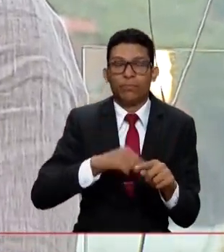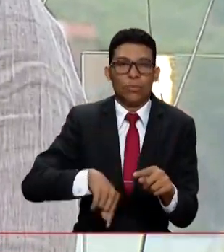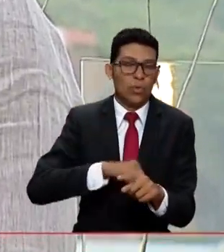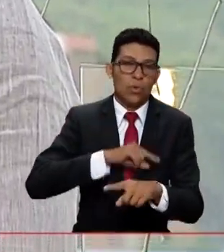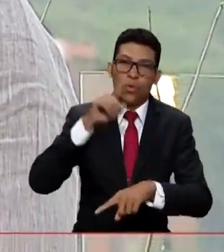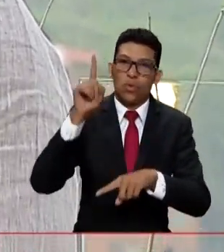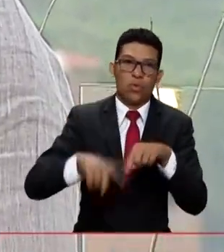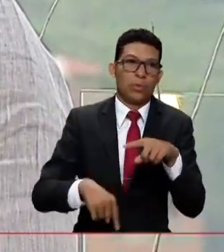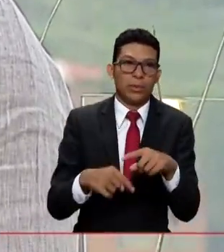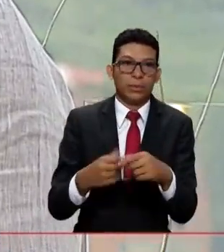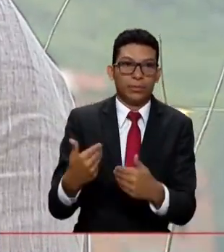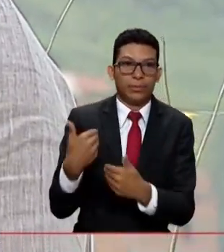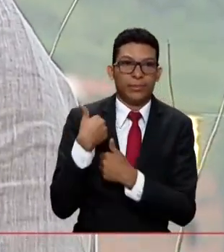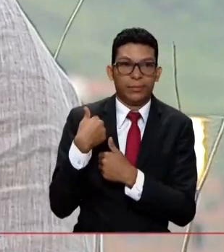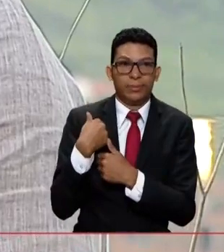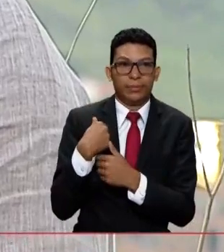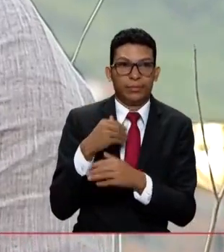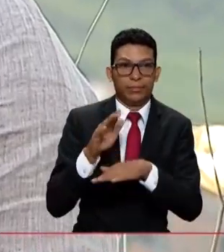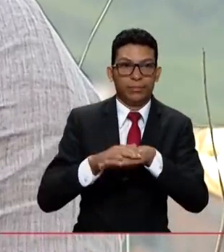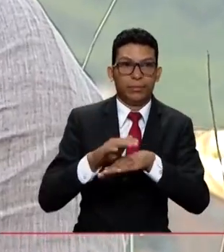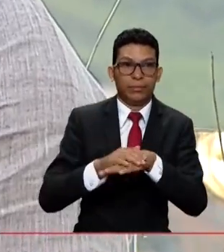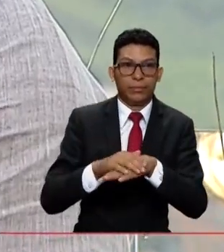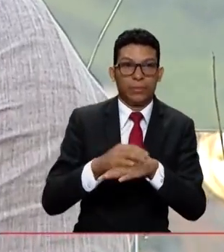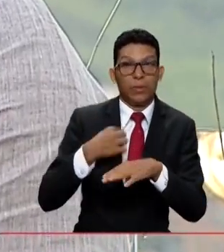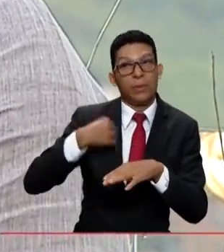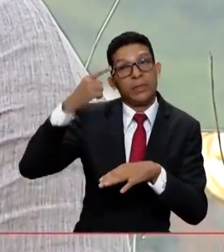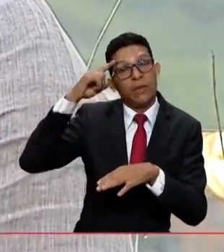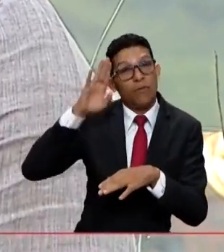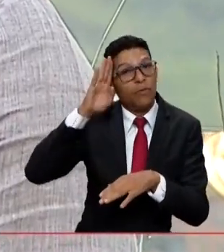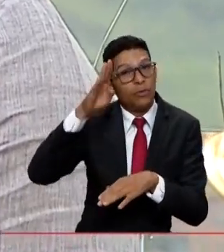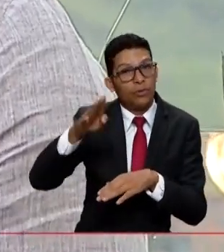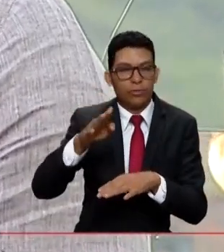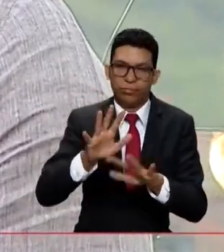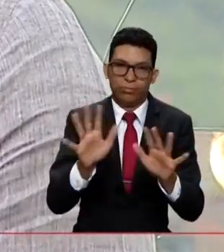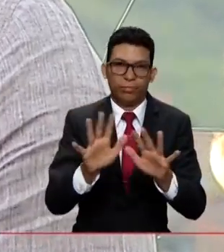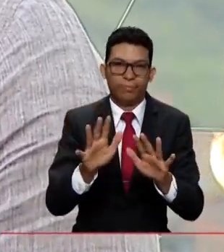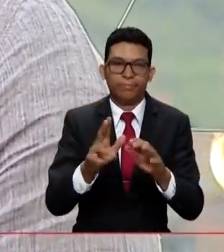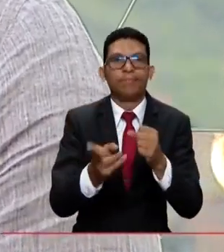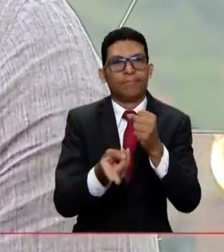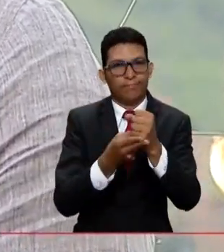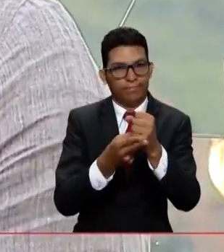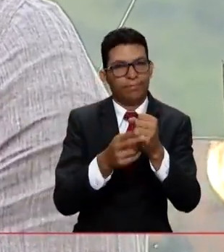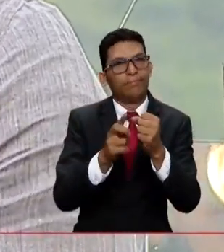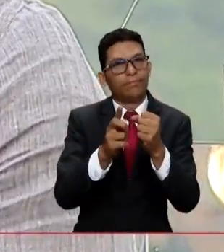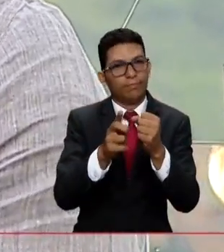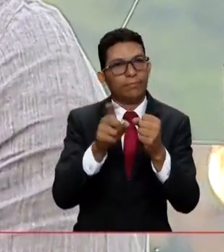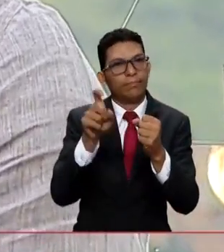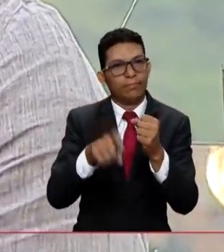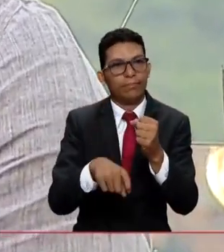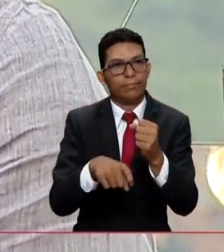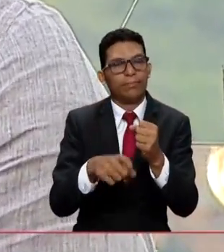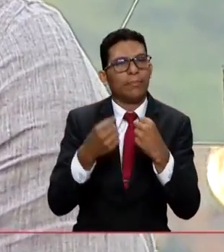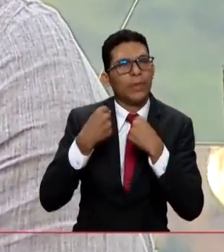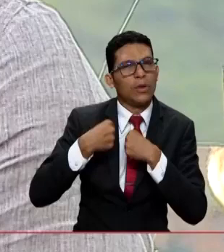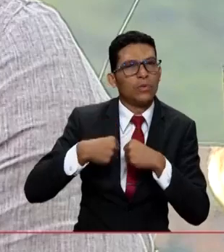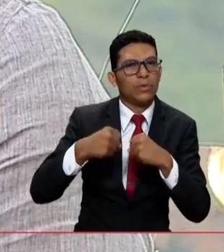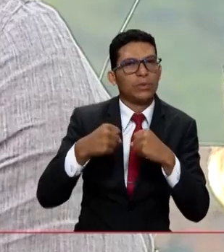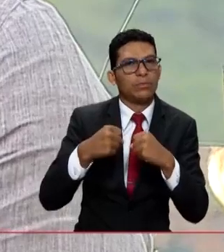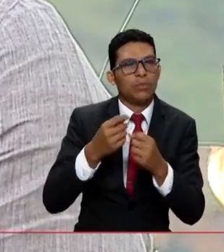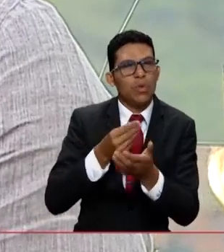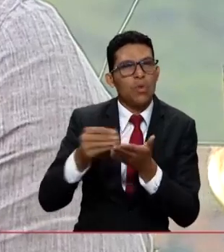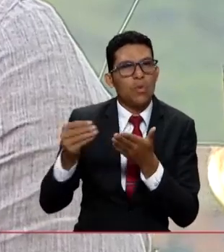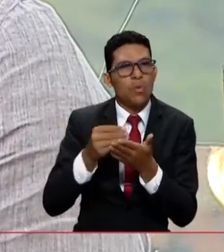puede como economista responsable actuar de oráculo. Lo que sí hay que hacer es ahorrar, lo que sí hay que hacer es tratar de que